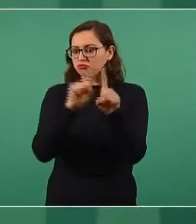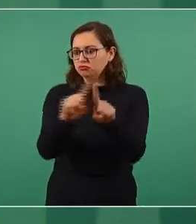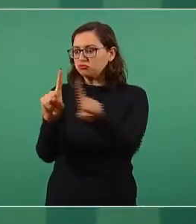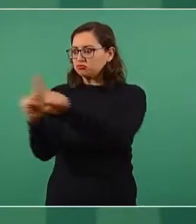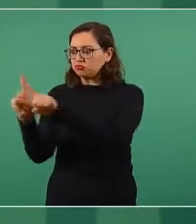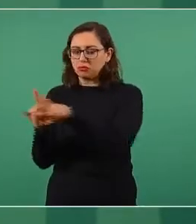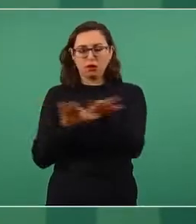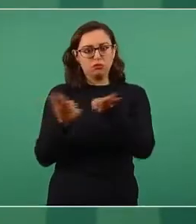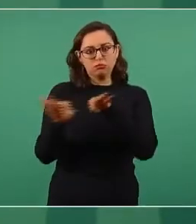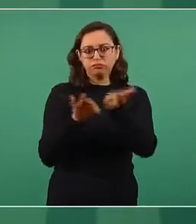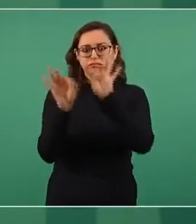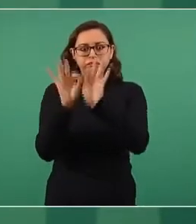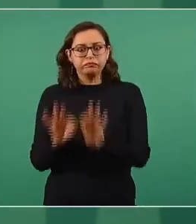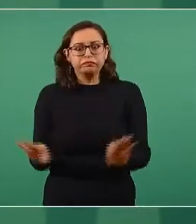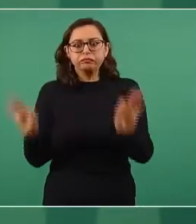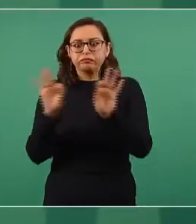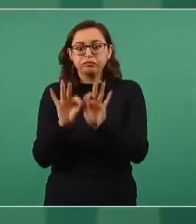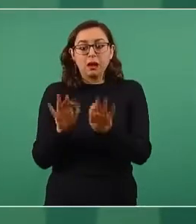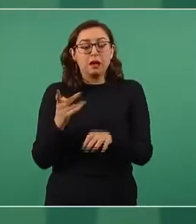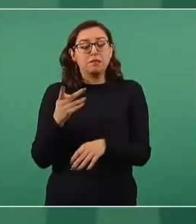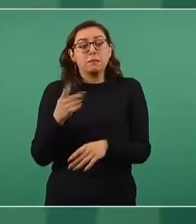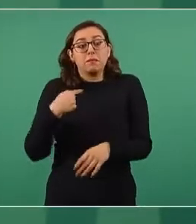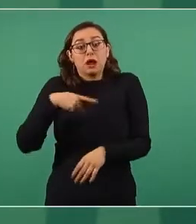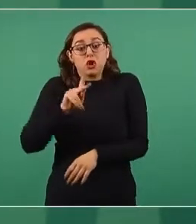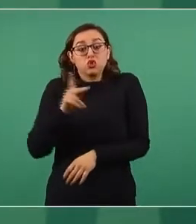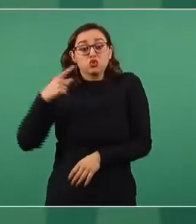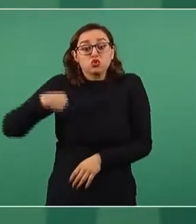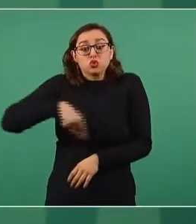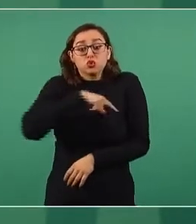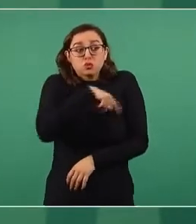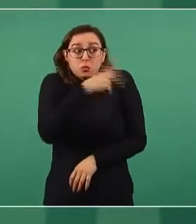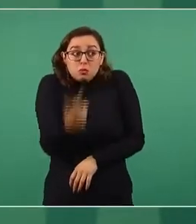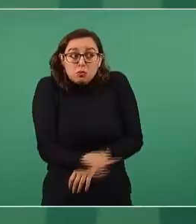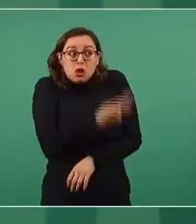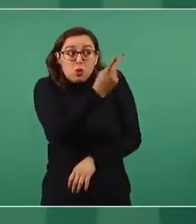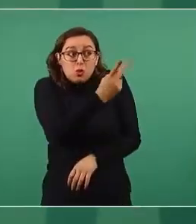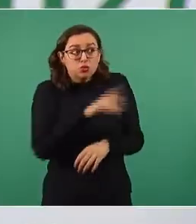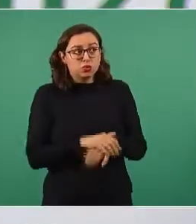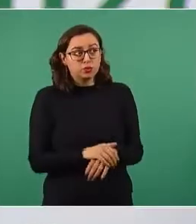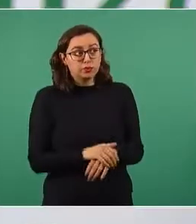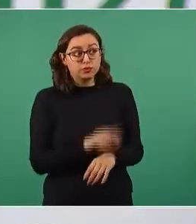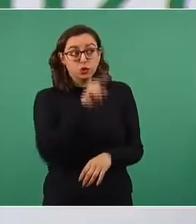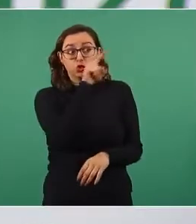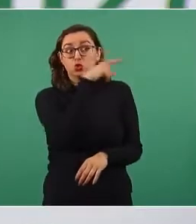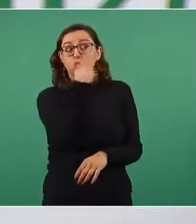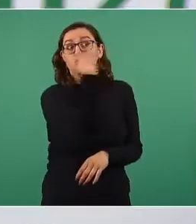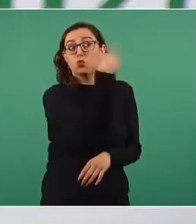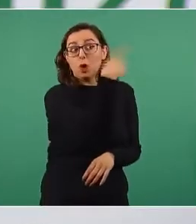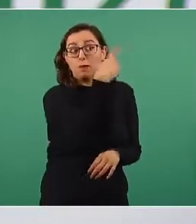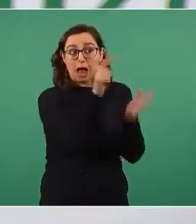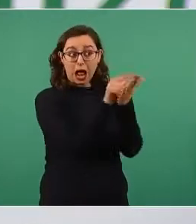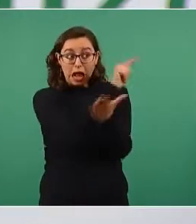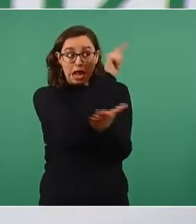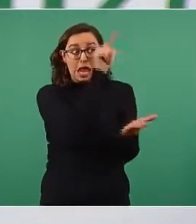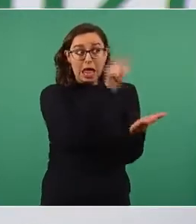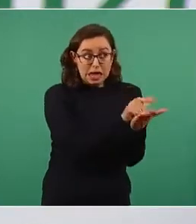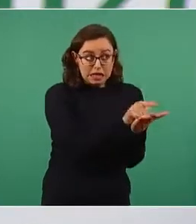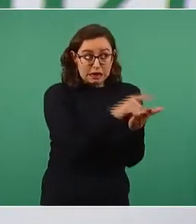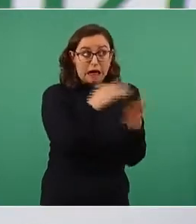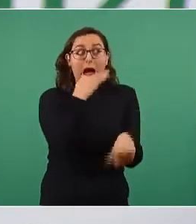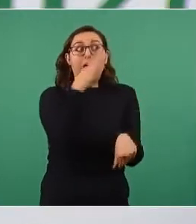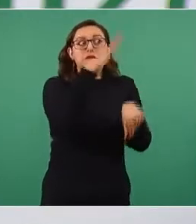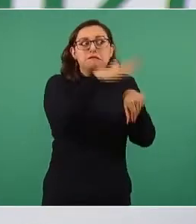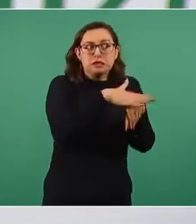nota diplomática es, de acuerdo a tu propia legislación, esta organización que recibe dinero de ustedes está